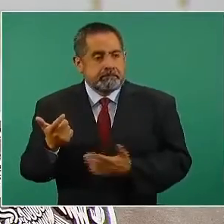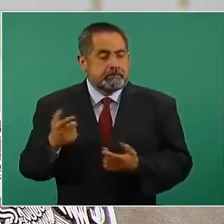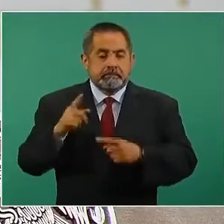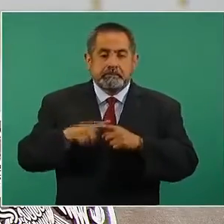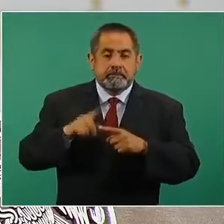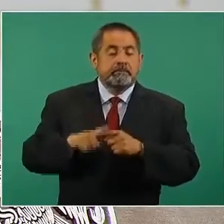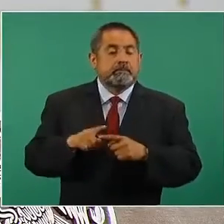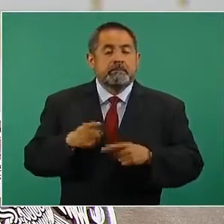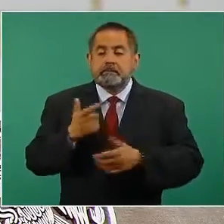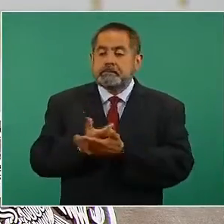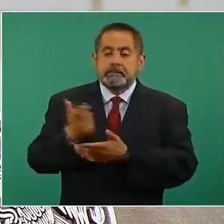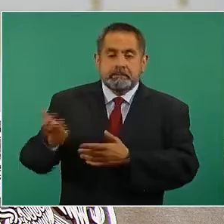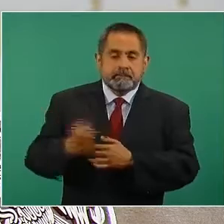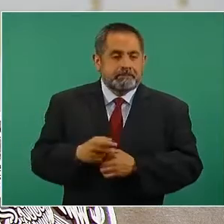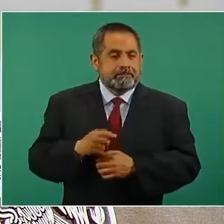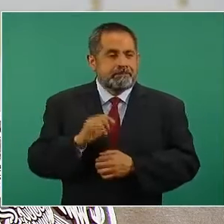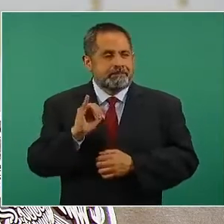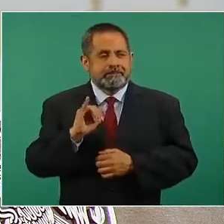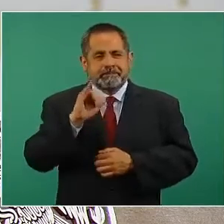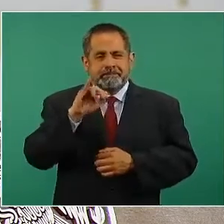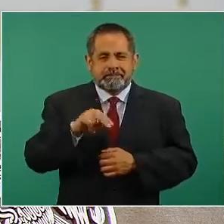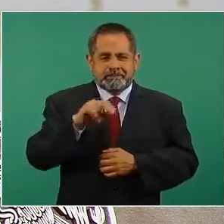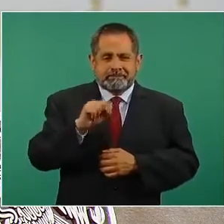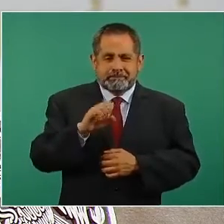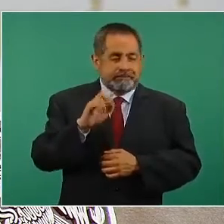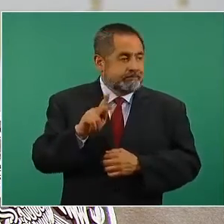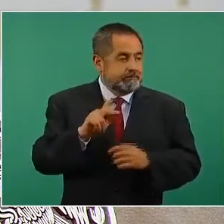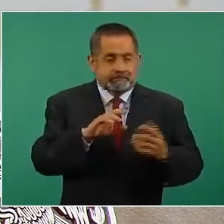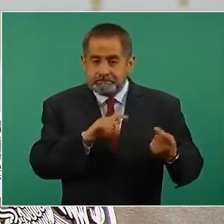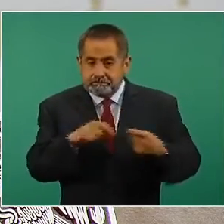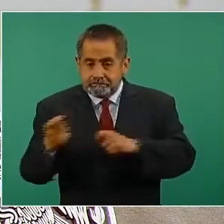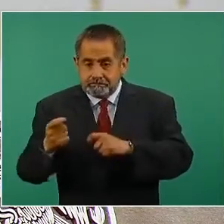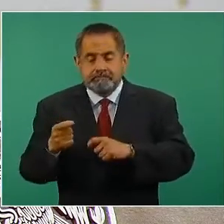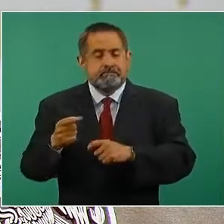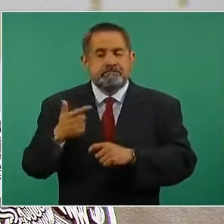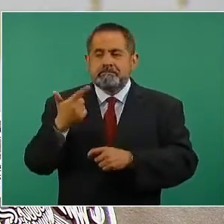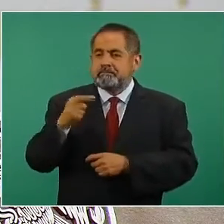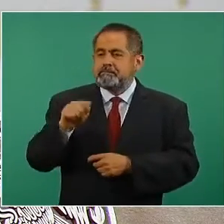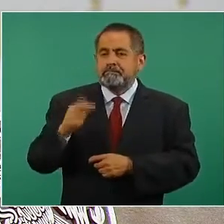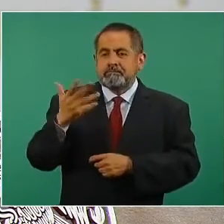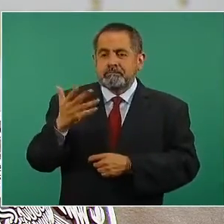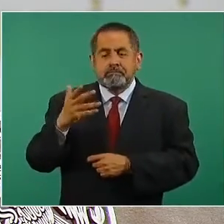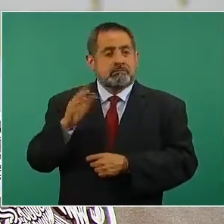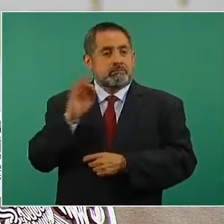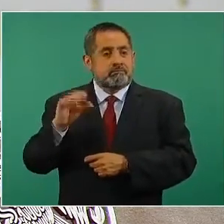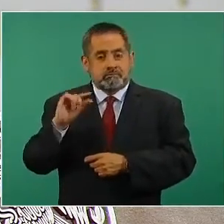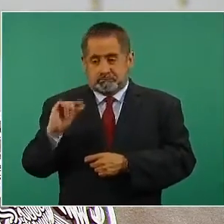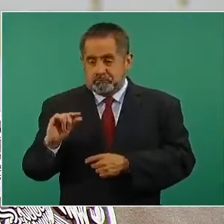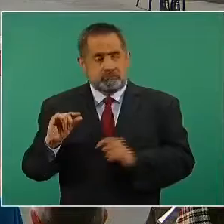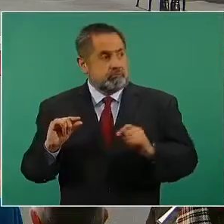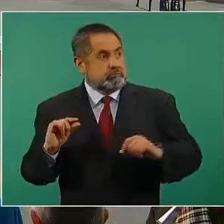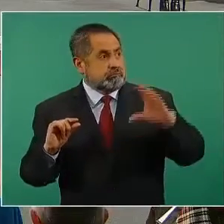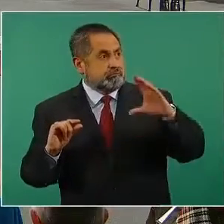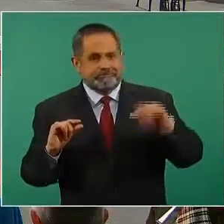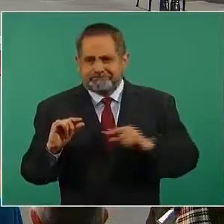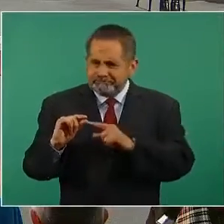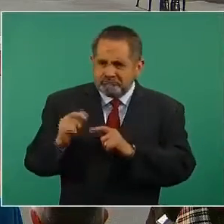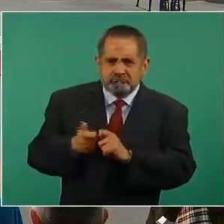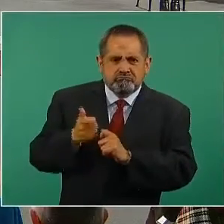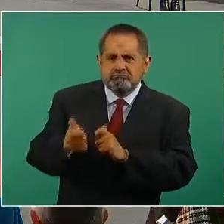provienen del Instituto para devolverle al pueblo lo robado. O sea, estamos hablando del 7.5 de lo estimado originalmente. Se